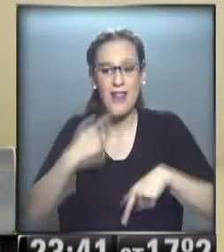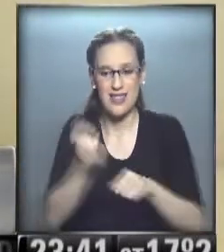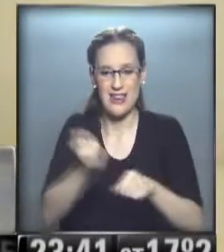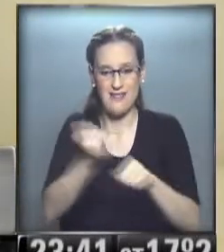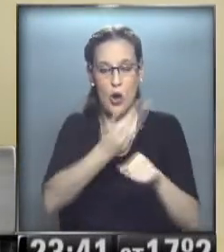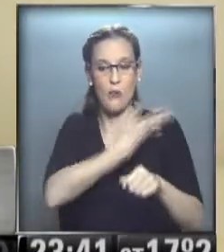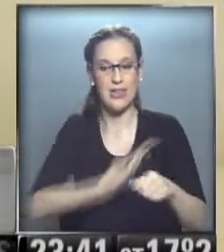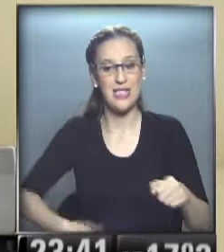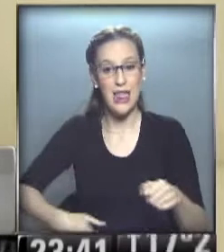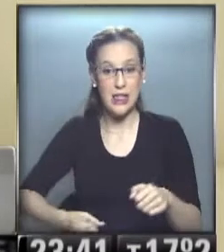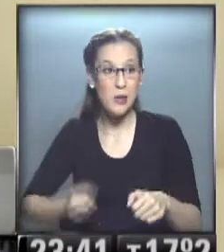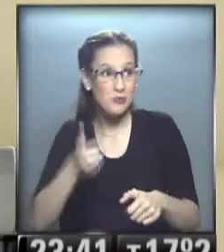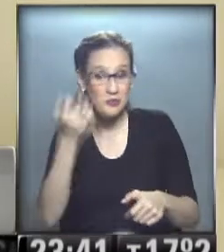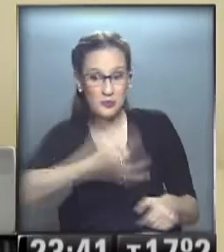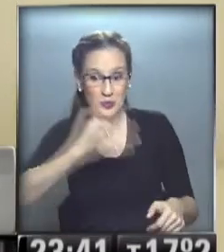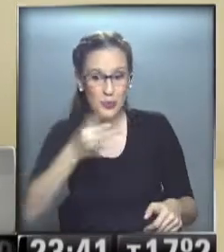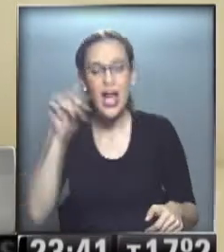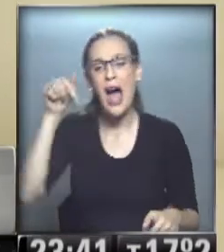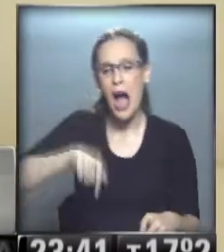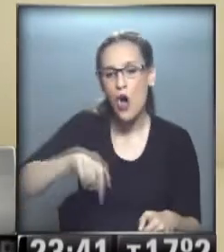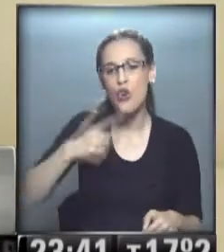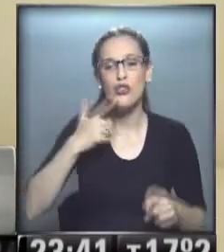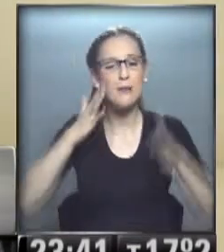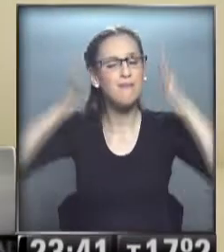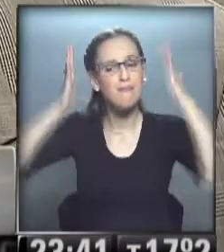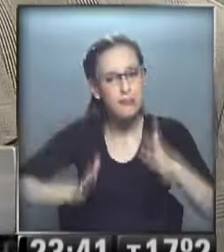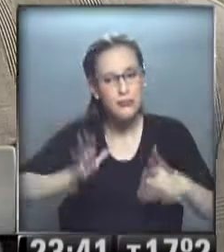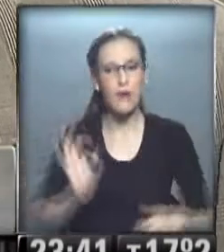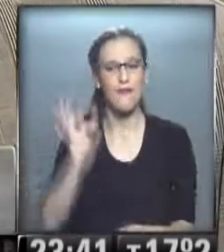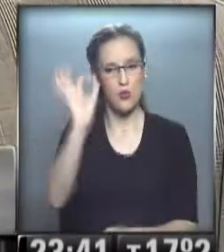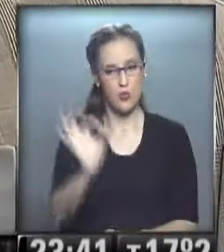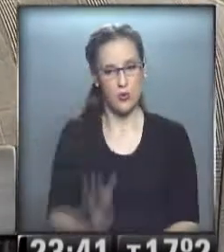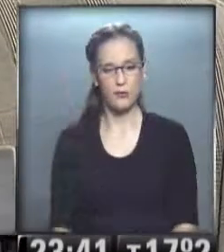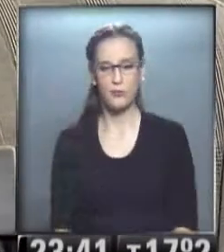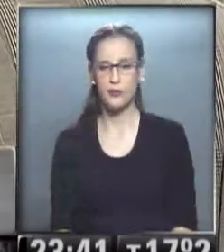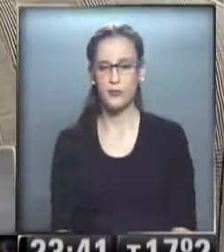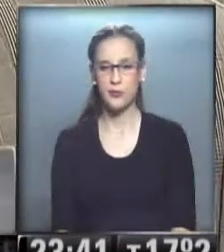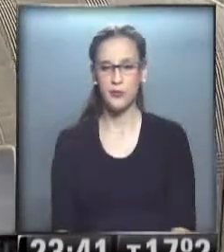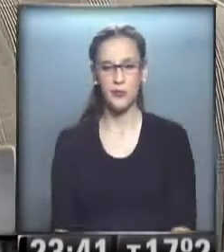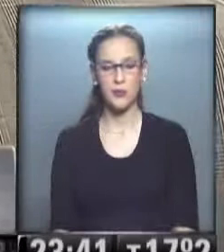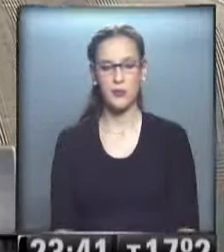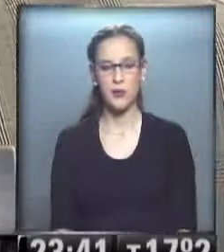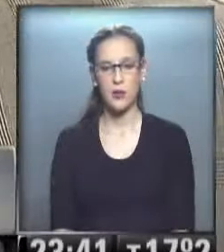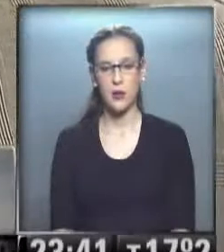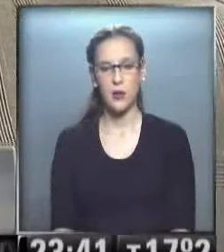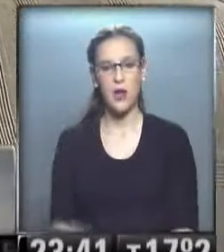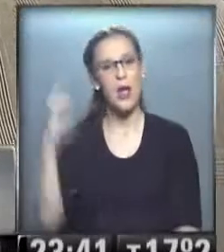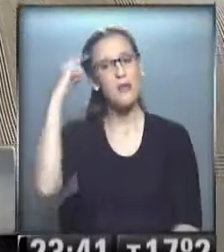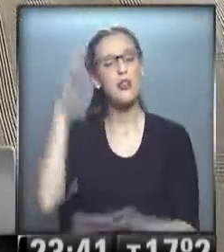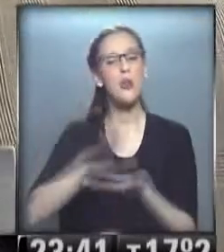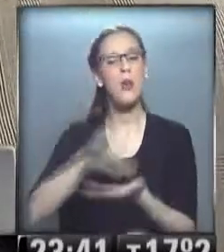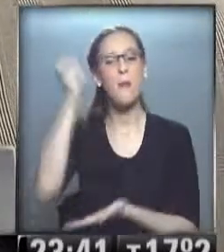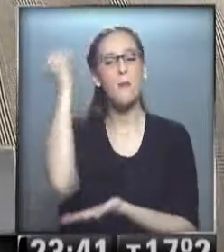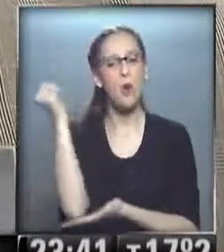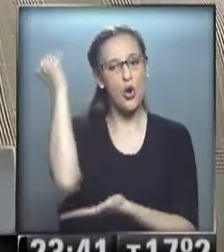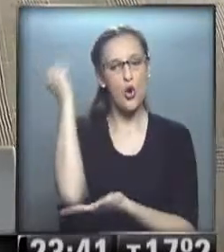en evidencia, así que bueno, me parece que hay que discutir ahora con la mirada puesta en el futuro. Yo lo veo como un proceso que técnicamente se denomina en economía fuga hacia adelante.